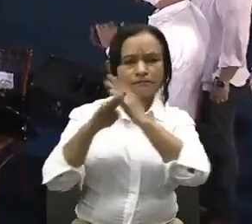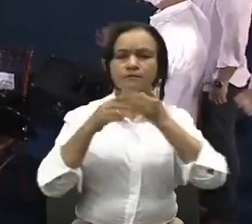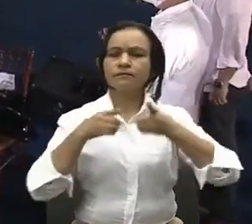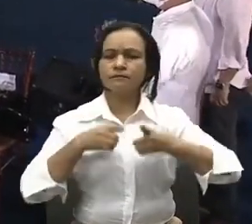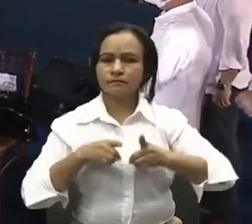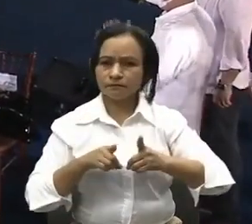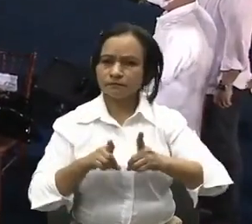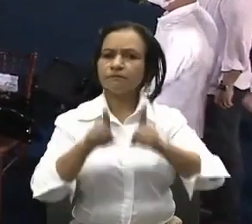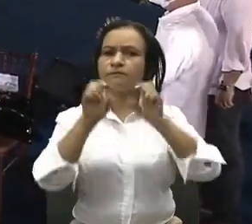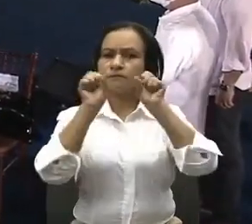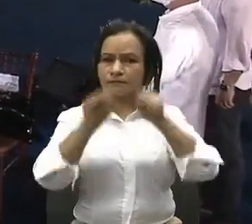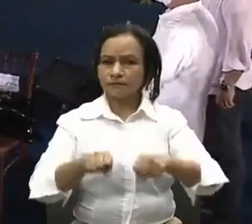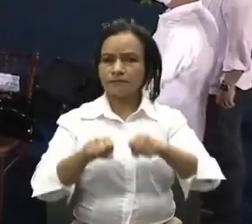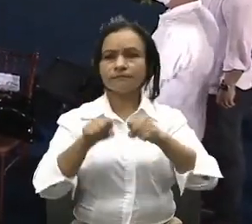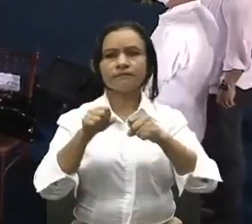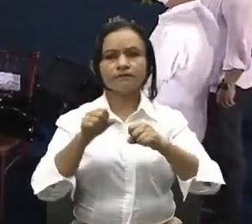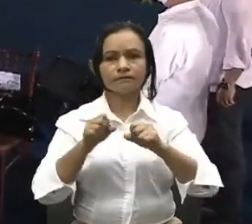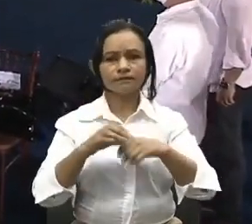dignidad.